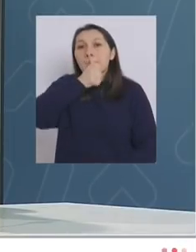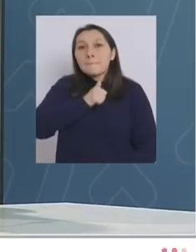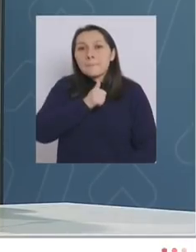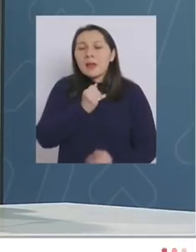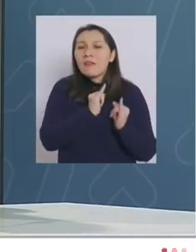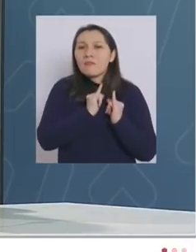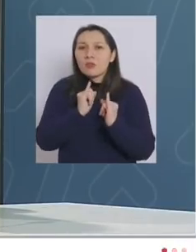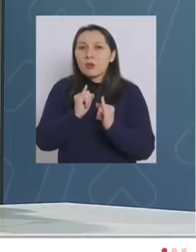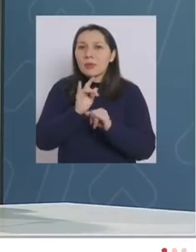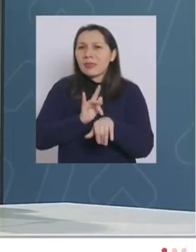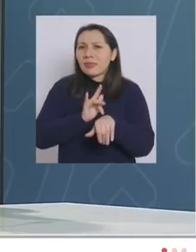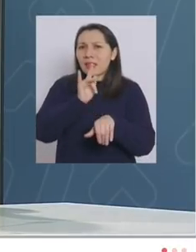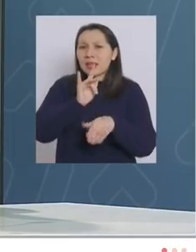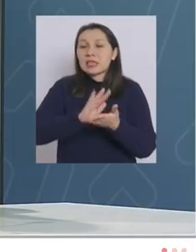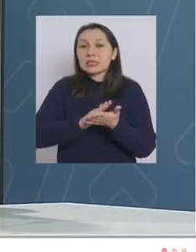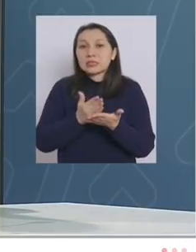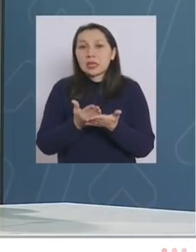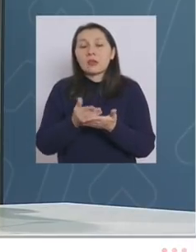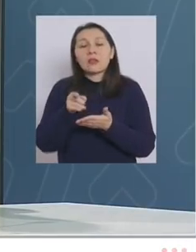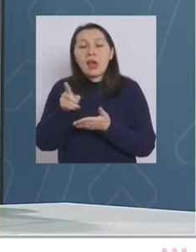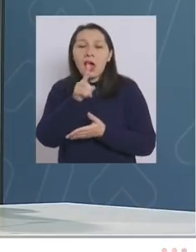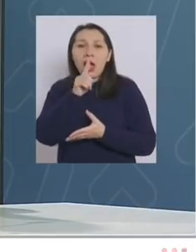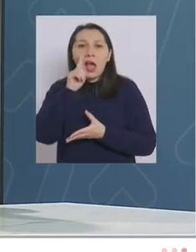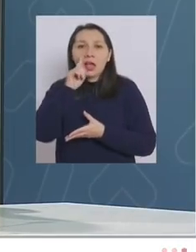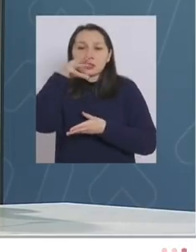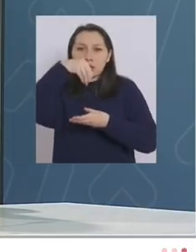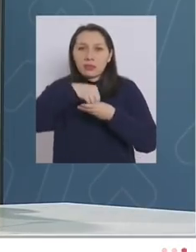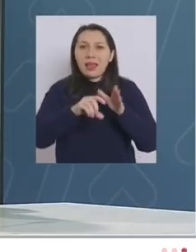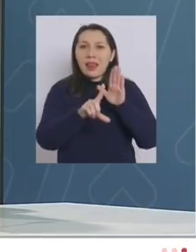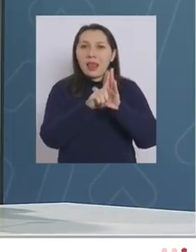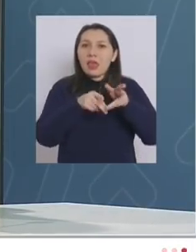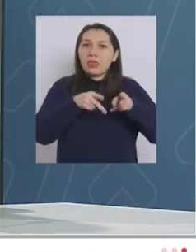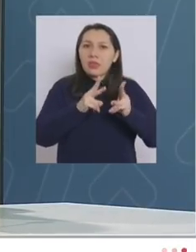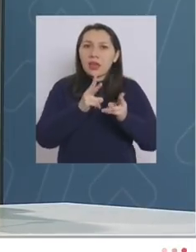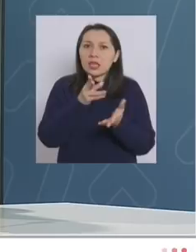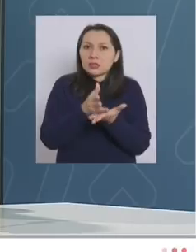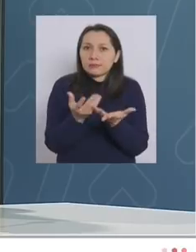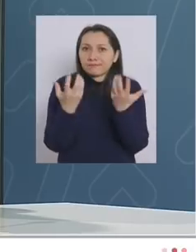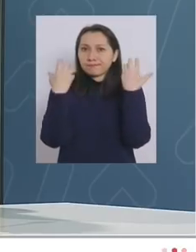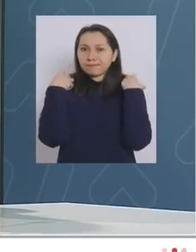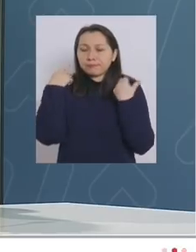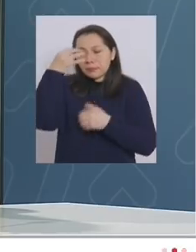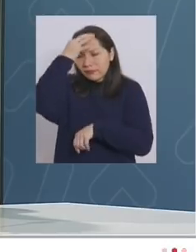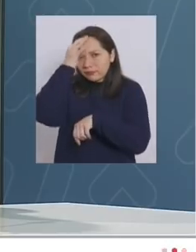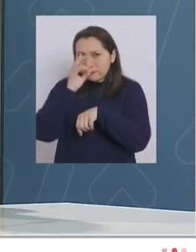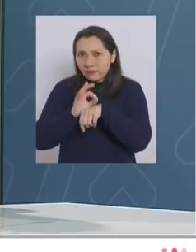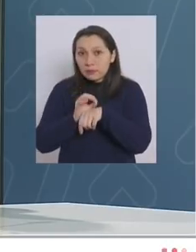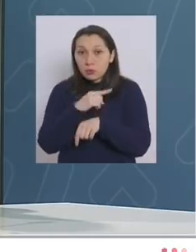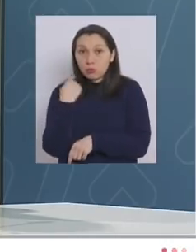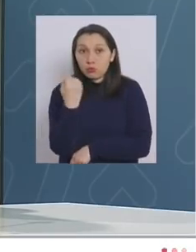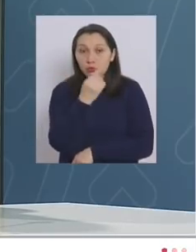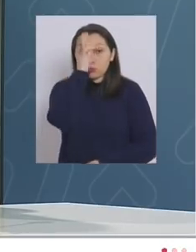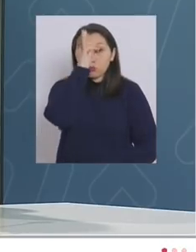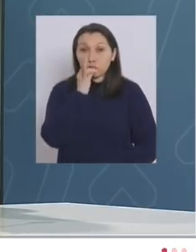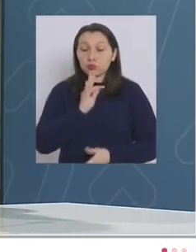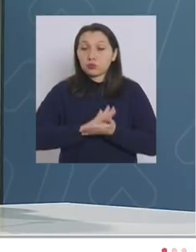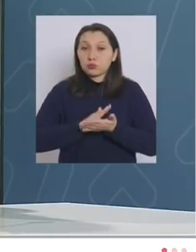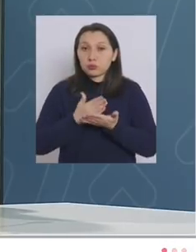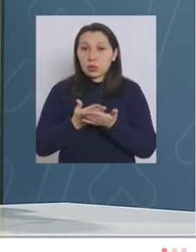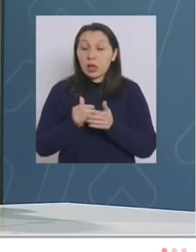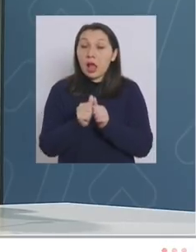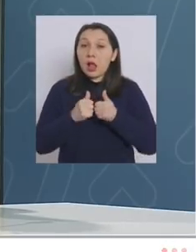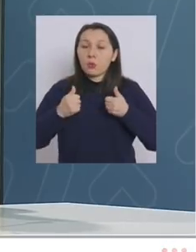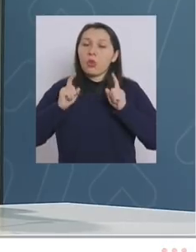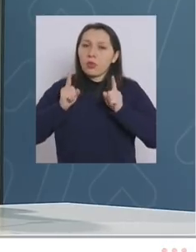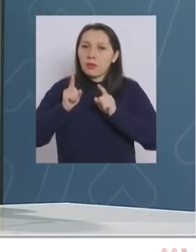datos sensibles en salud, lo cual es parte de la Ley de Derechos y Deberes de los Pacientes y que nosotros, como personal de salud y como